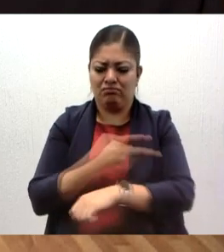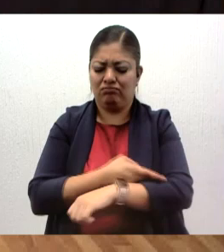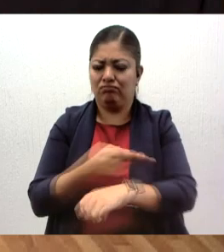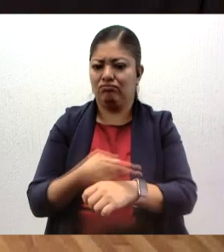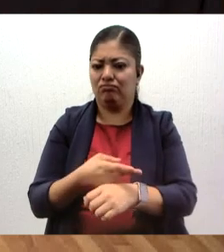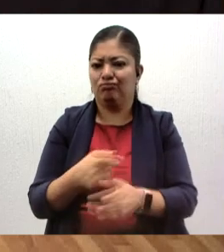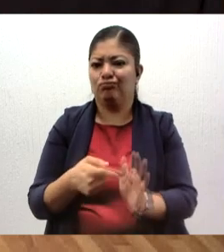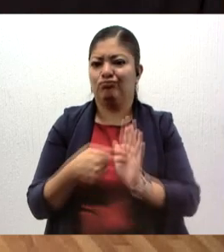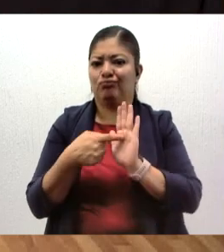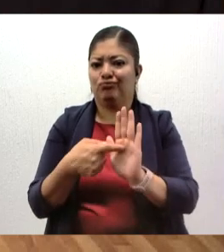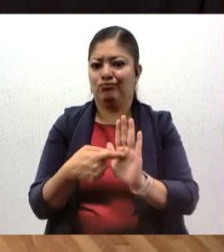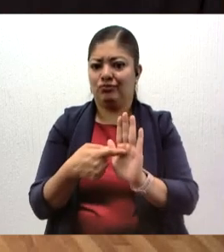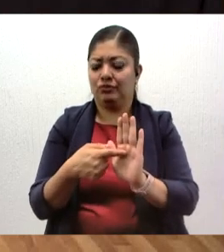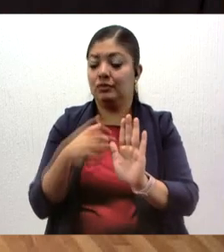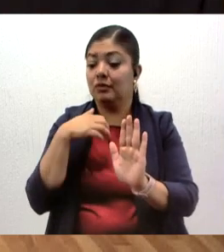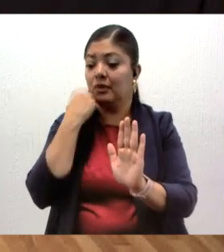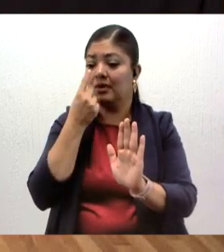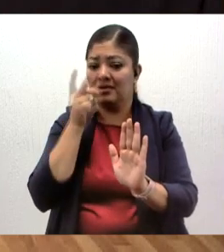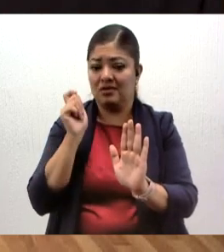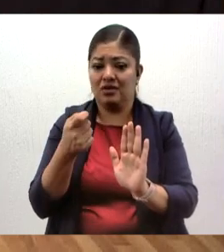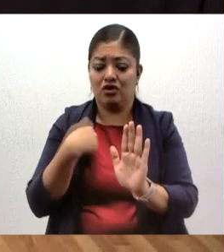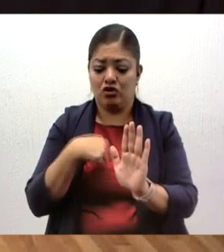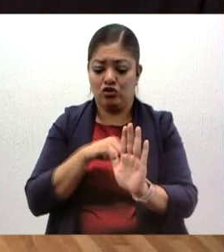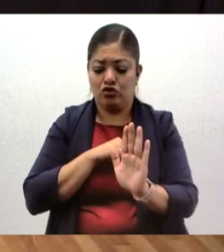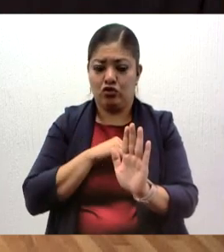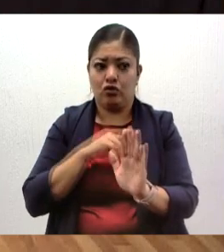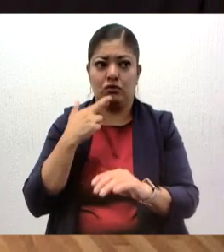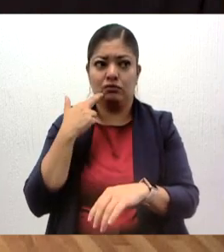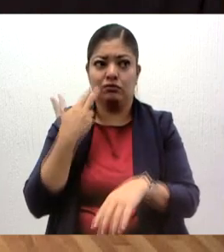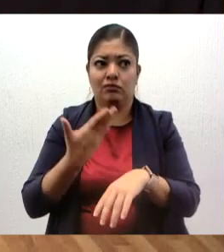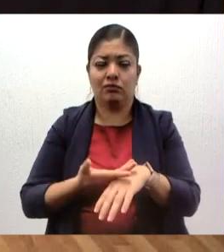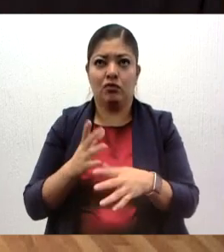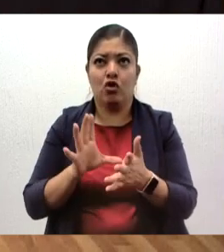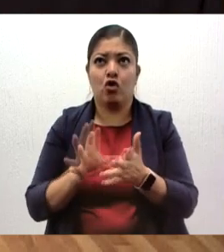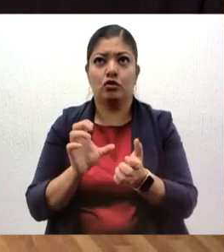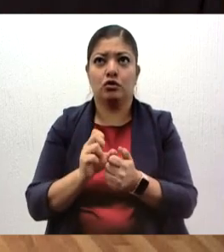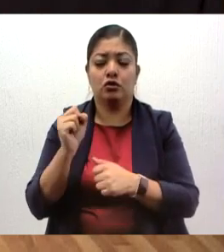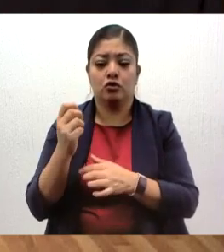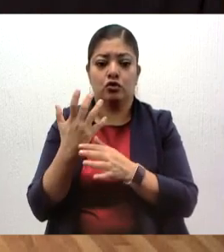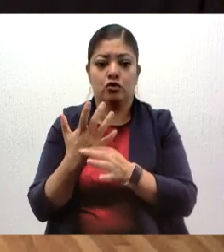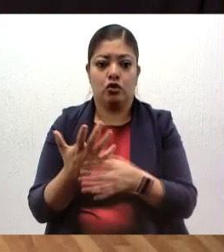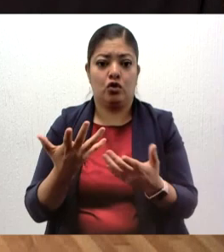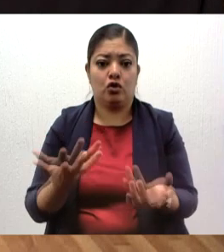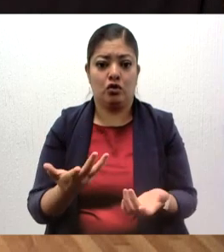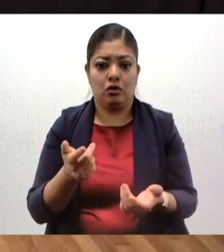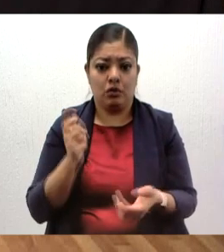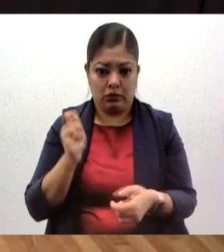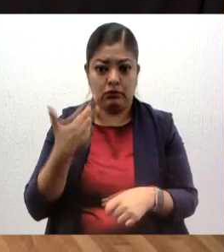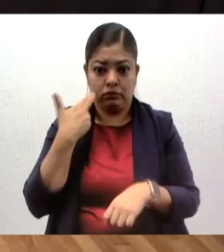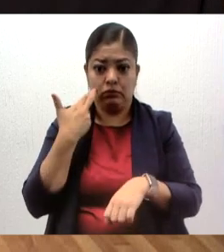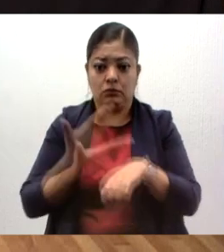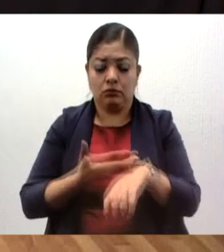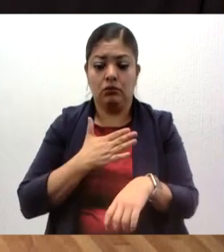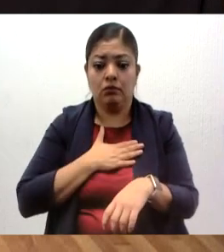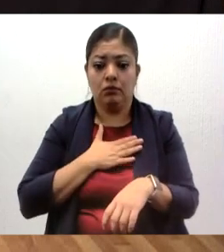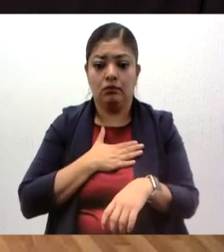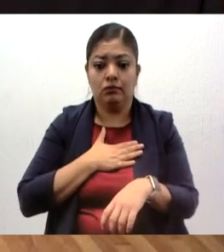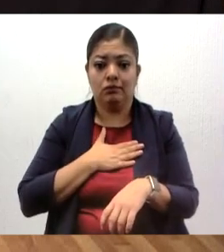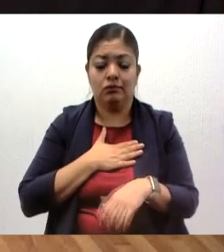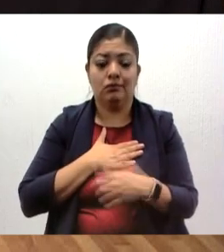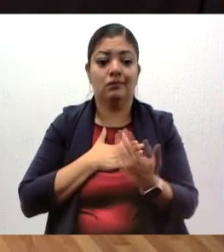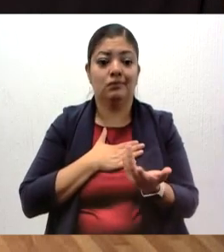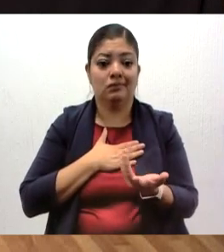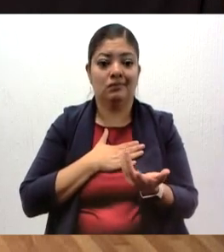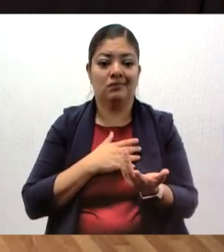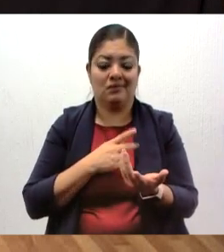postura de lo que nos compete constitucionalmente es una atribución es una facultad y nosotros estamos